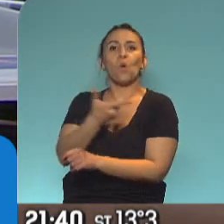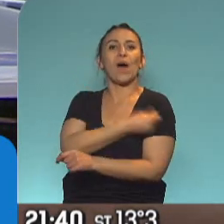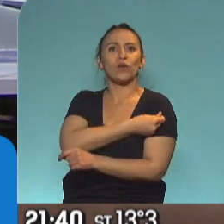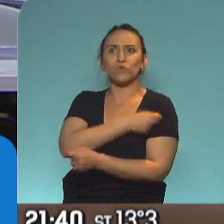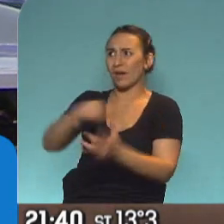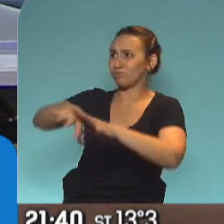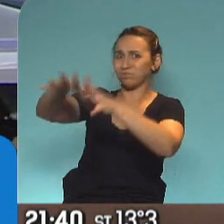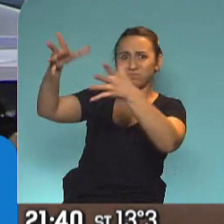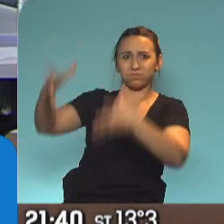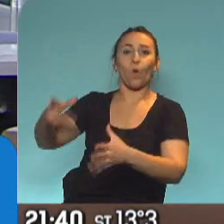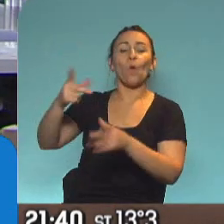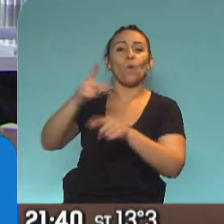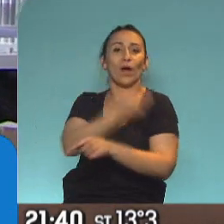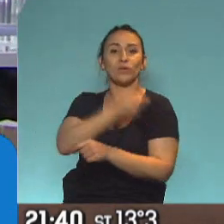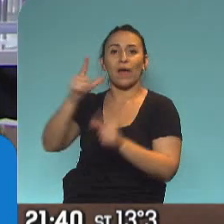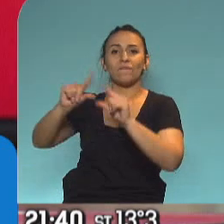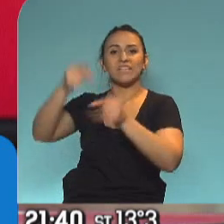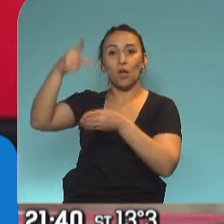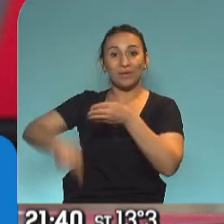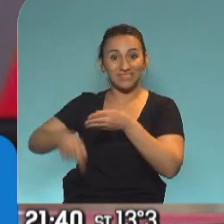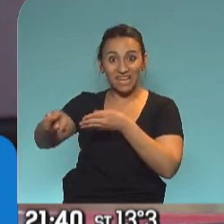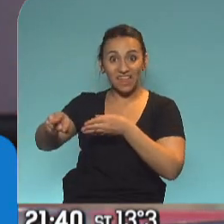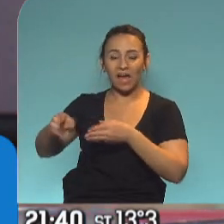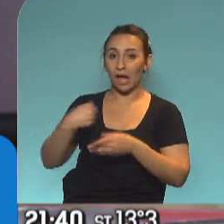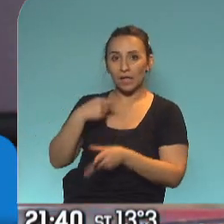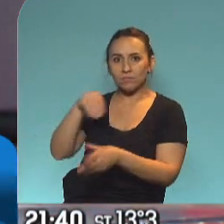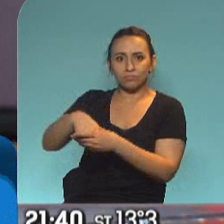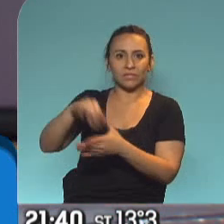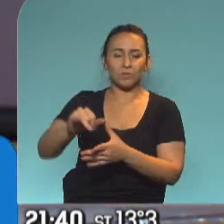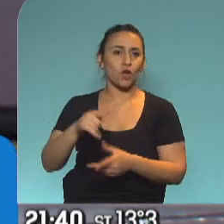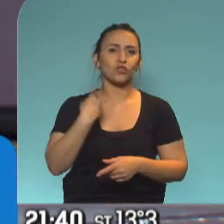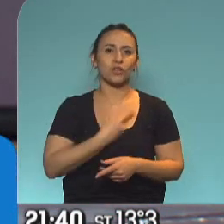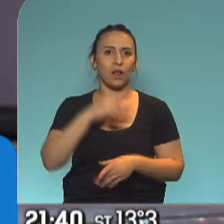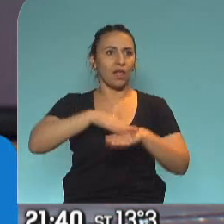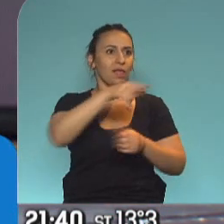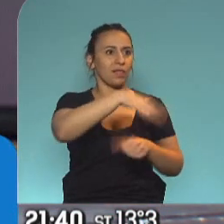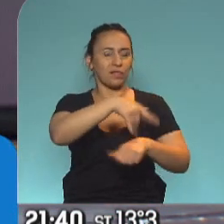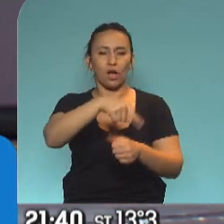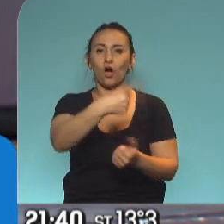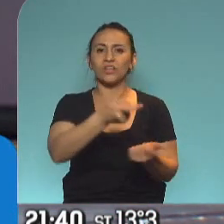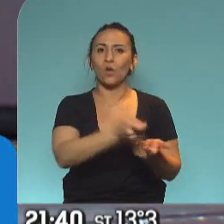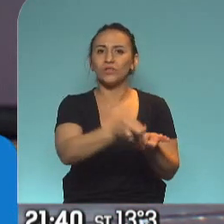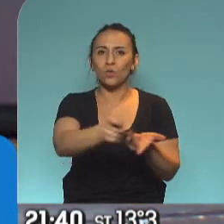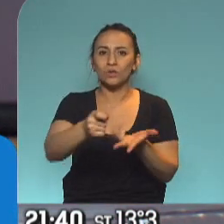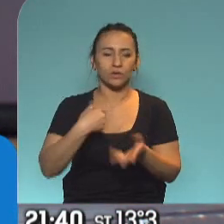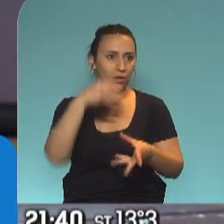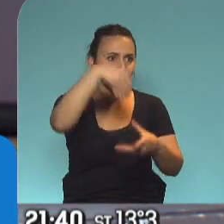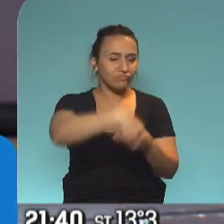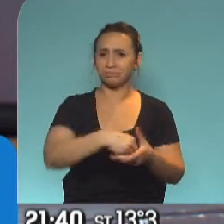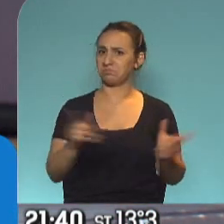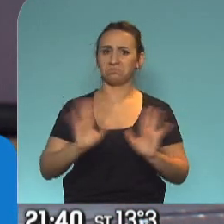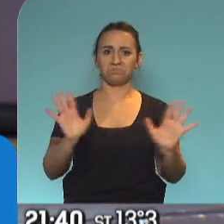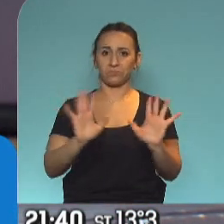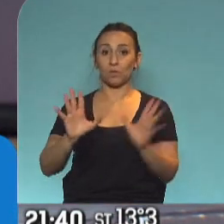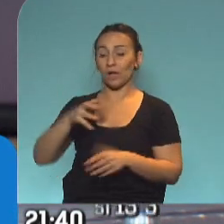que se vencieron. No somos querellantes, ni somos querellantes en ninguna otra denuncia, porque mi política de la gestión es que la Oficina Anticorrupción